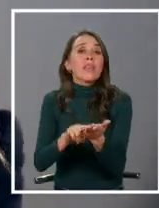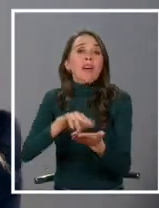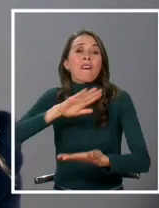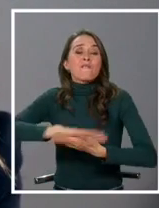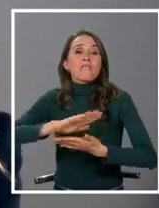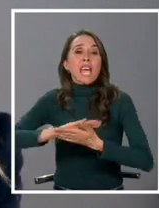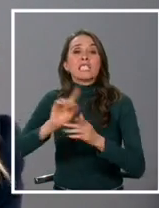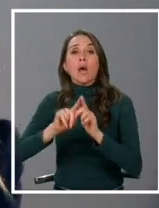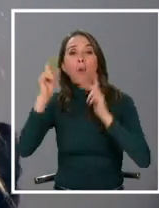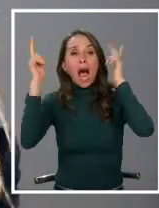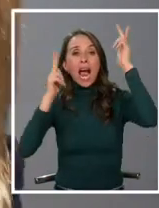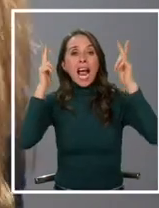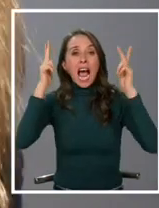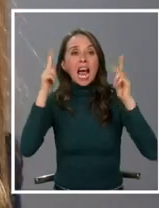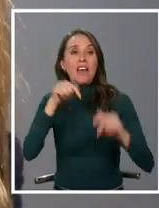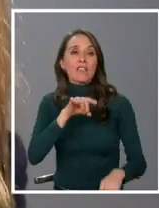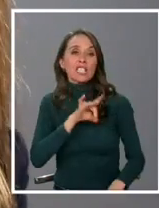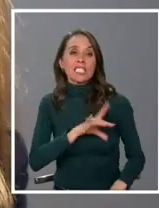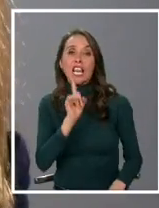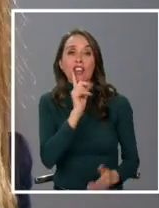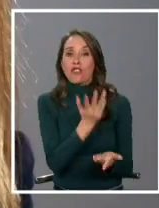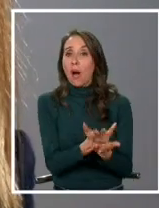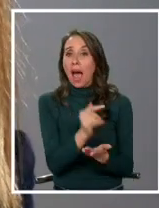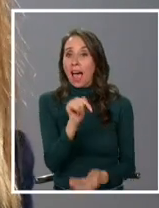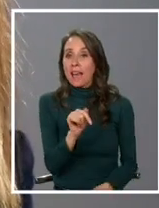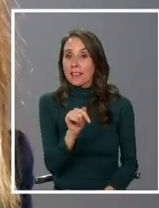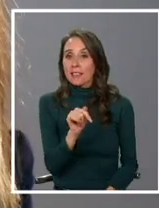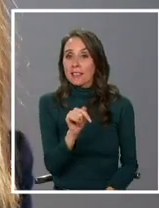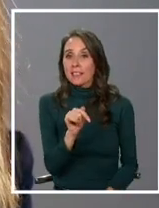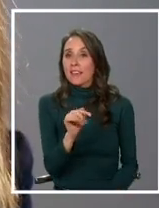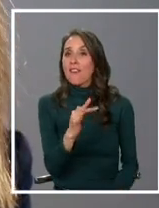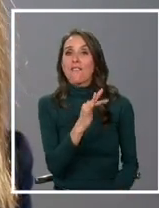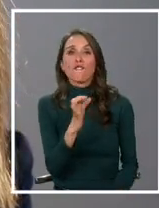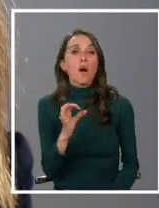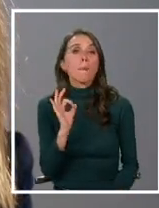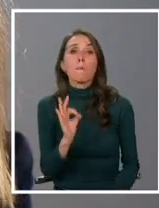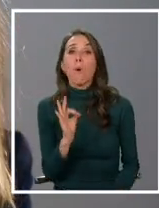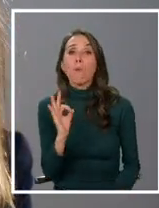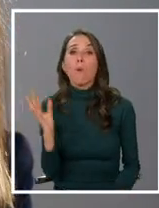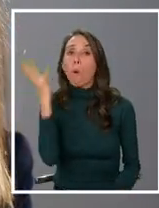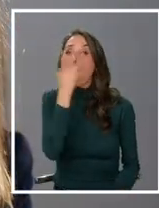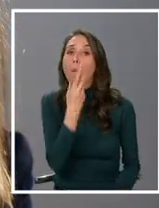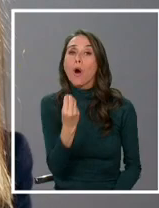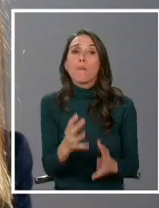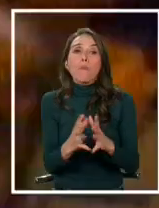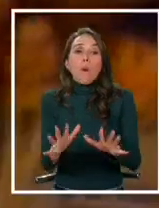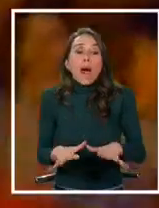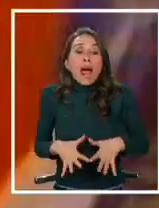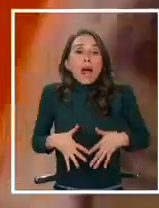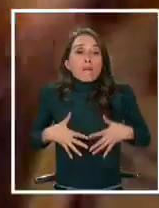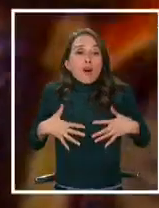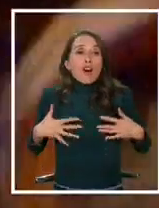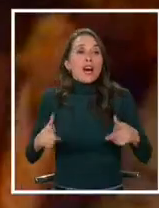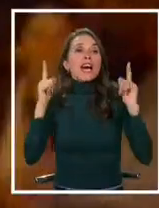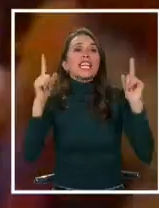era un carnaval de los que nosotros no tenemos en este país pero fue muy muy muy bonito muy